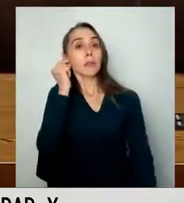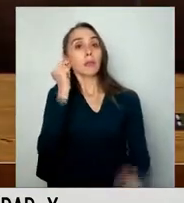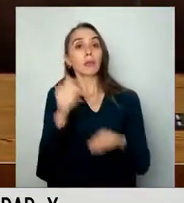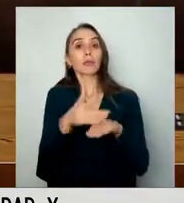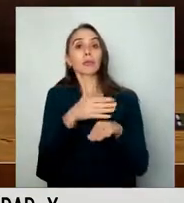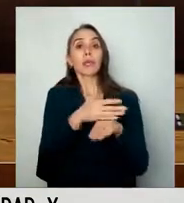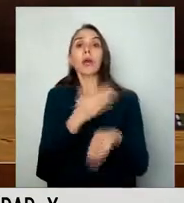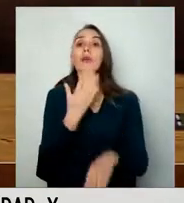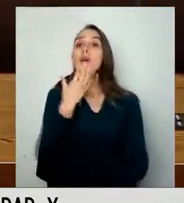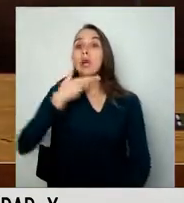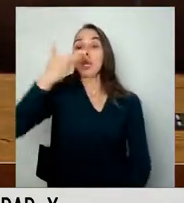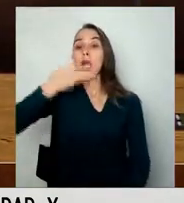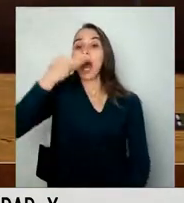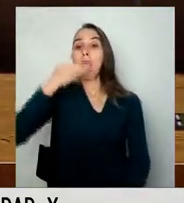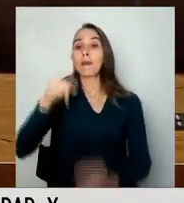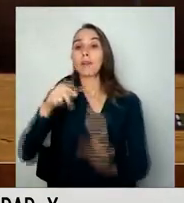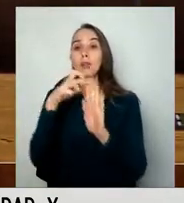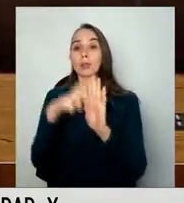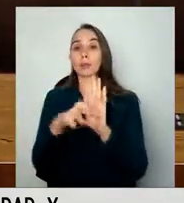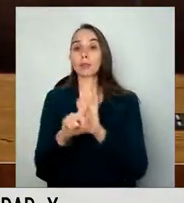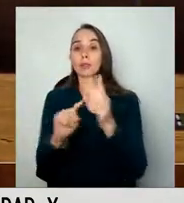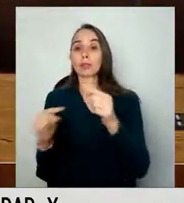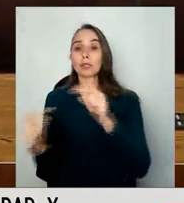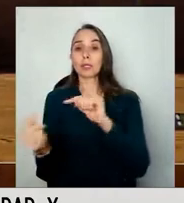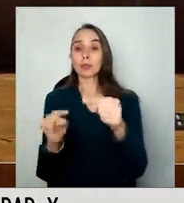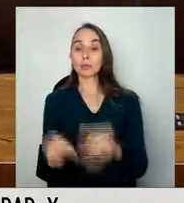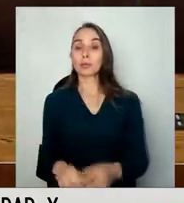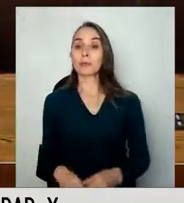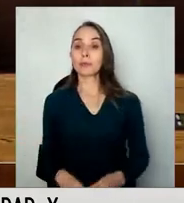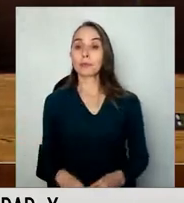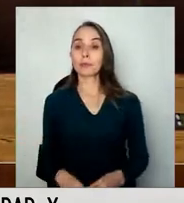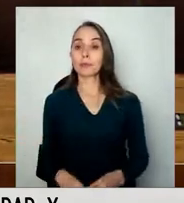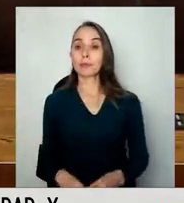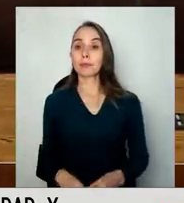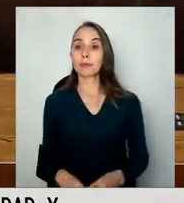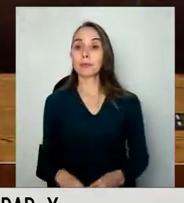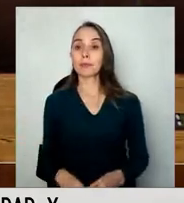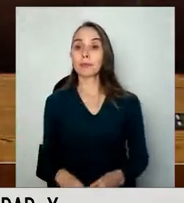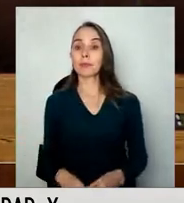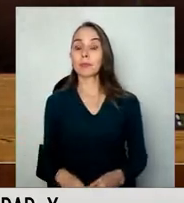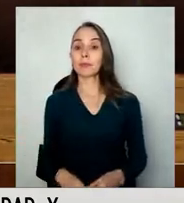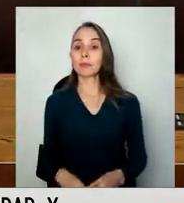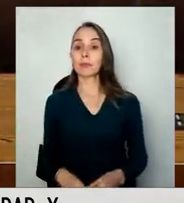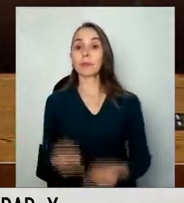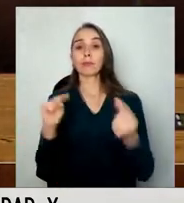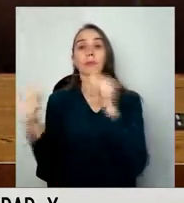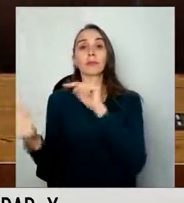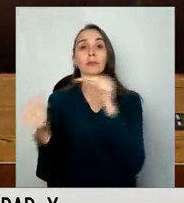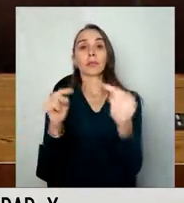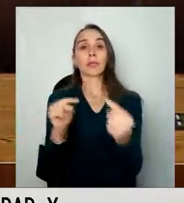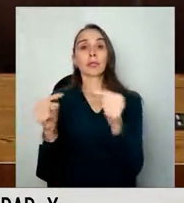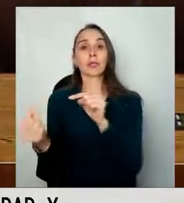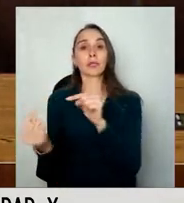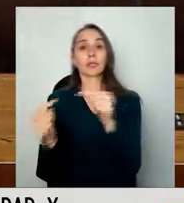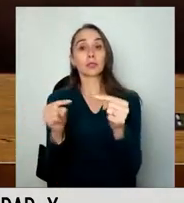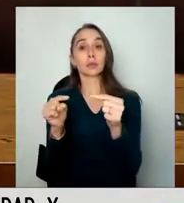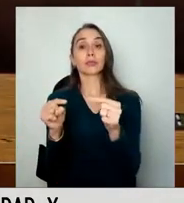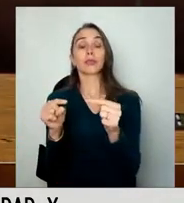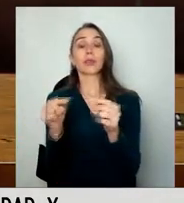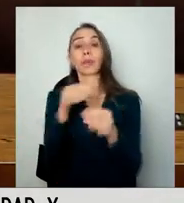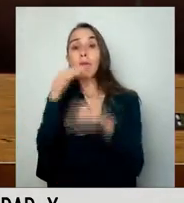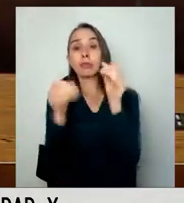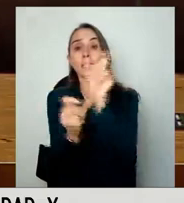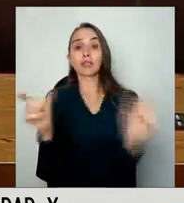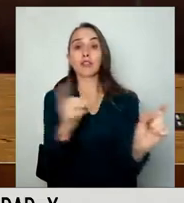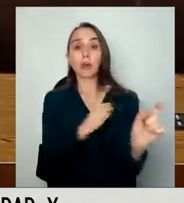este proyecto se ha destacado durante la discusión el hecho de que este sea